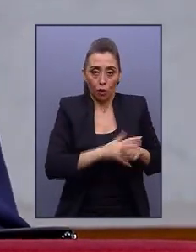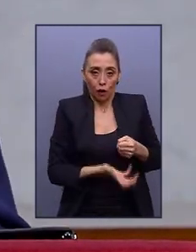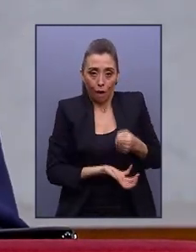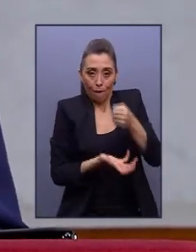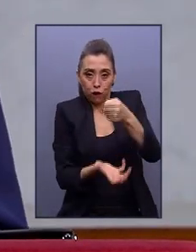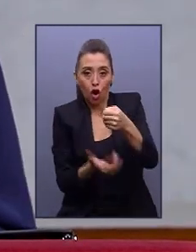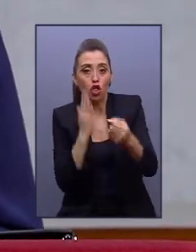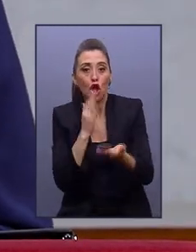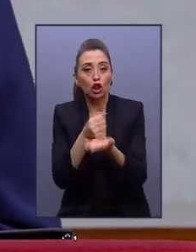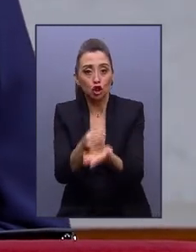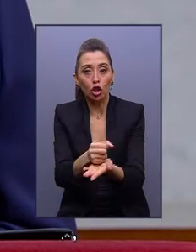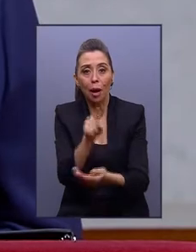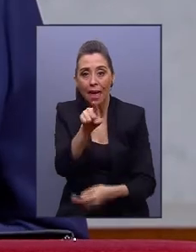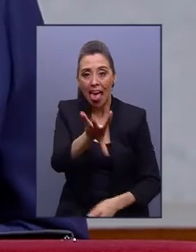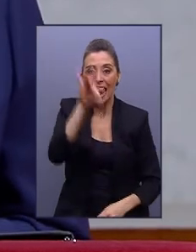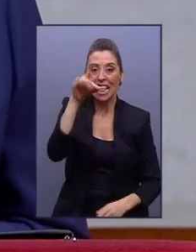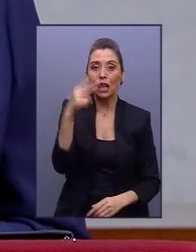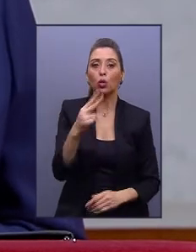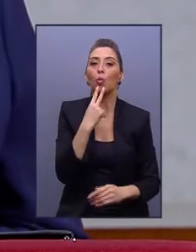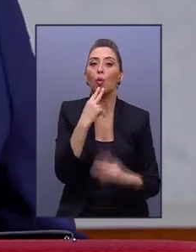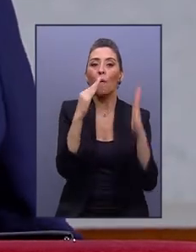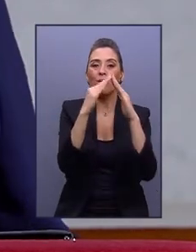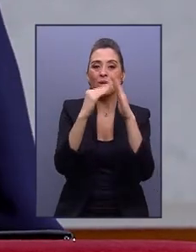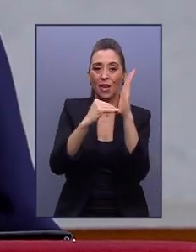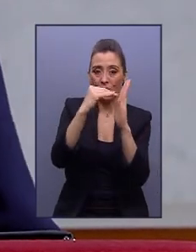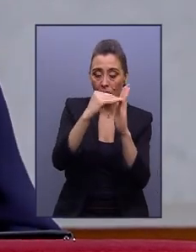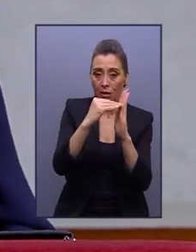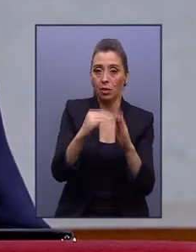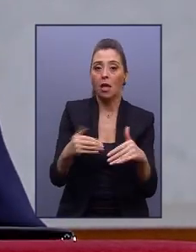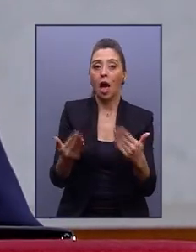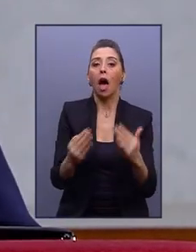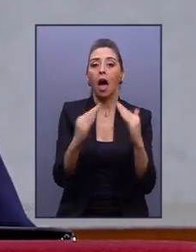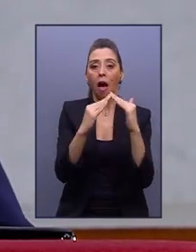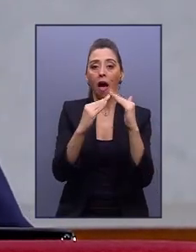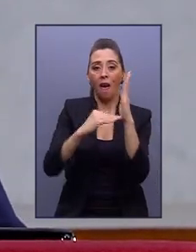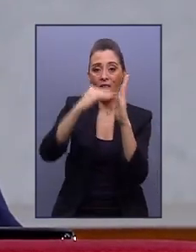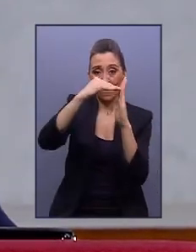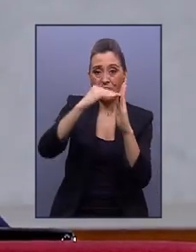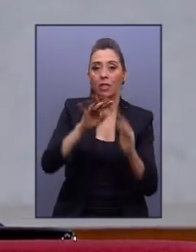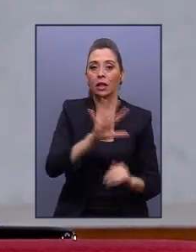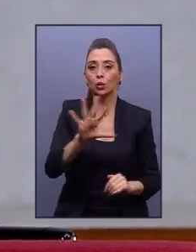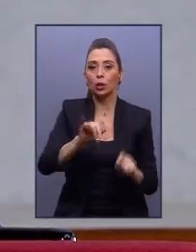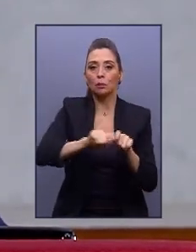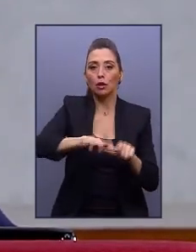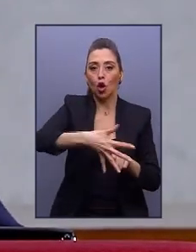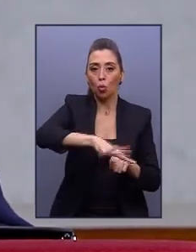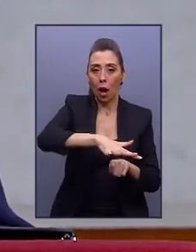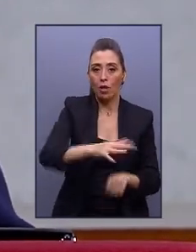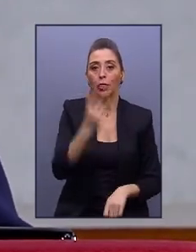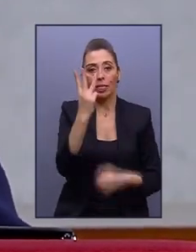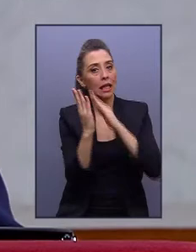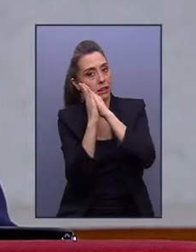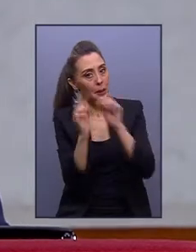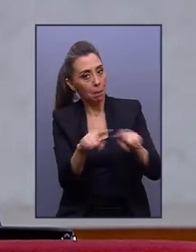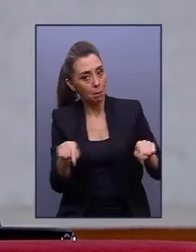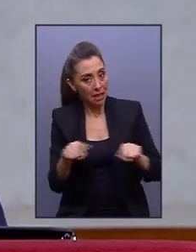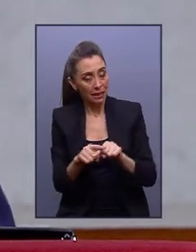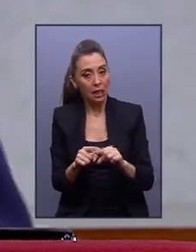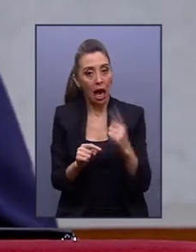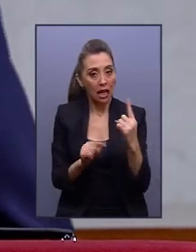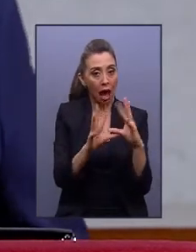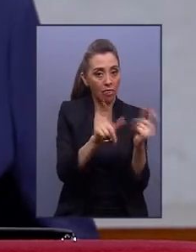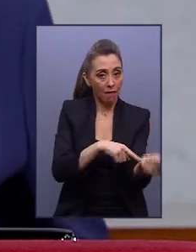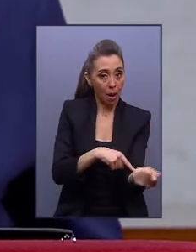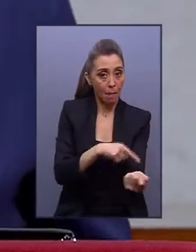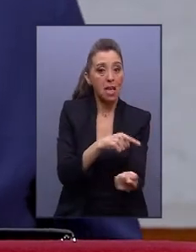Elección de Vivienda hemos considerado la entrega de viviendas de 55 metros cuadrados y con 3 dormitorios para cada familia con